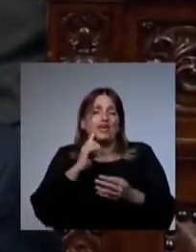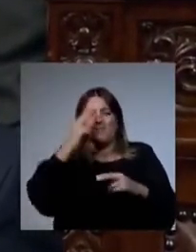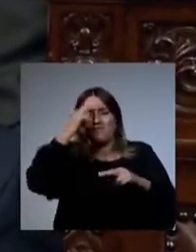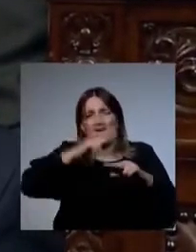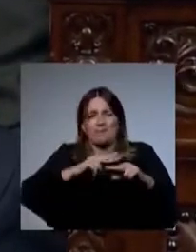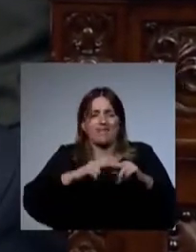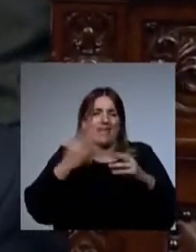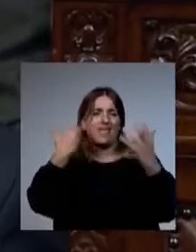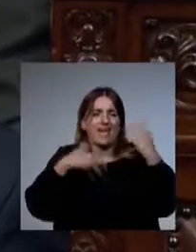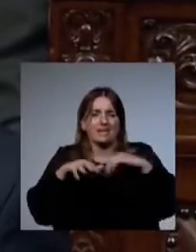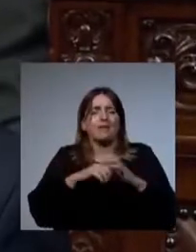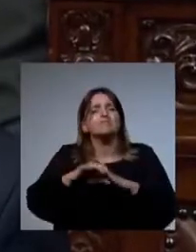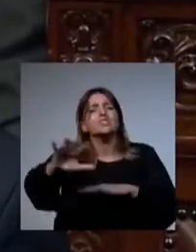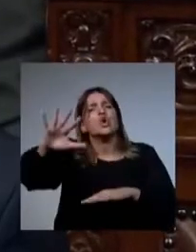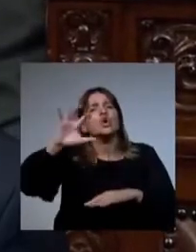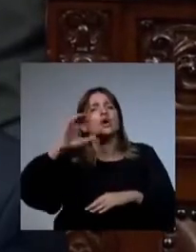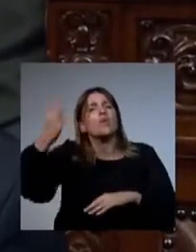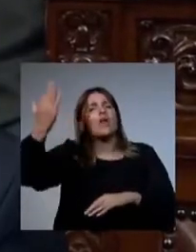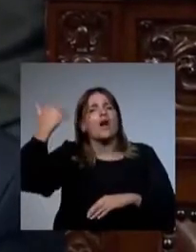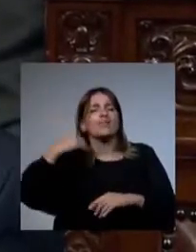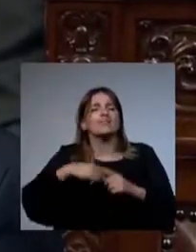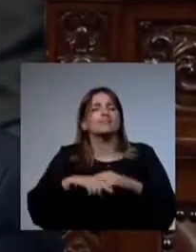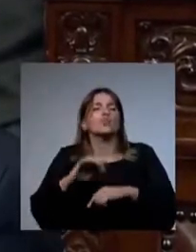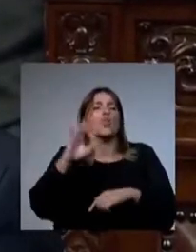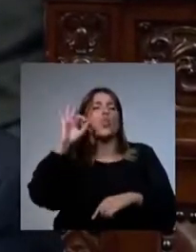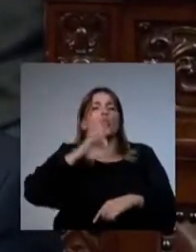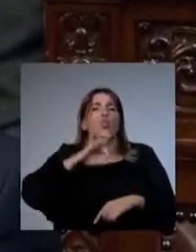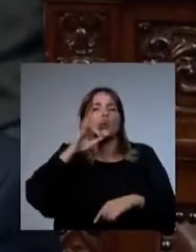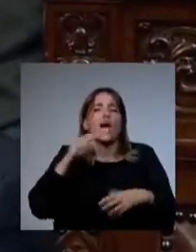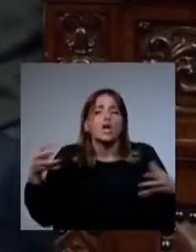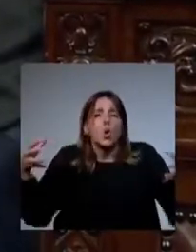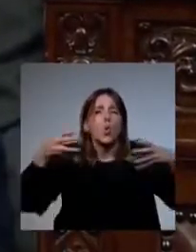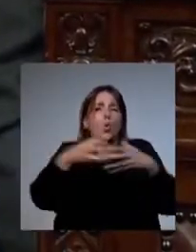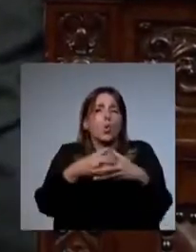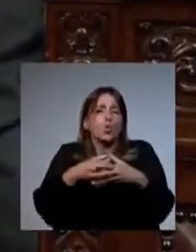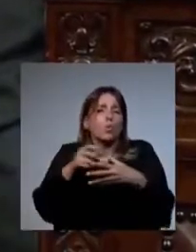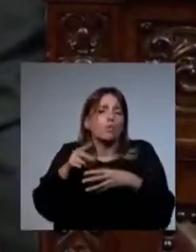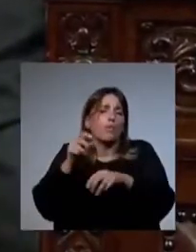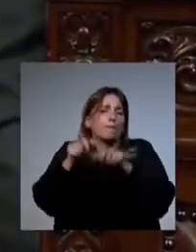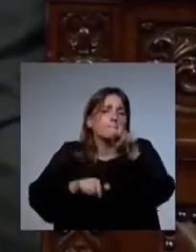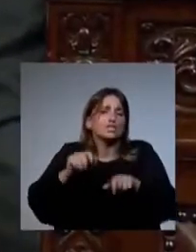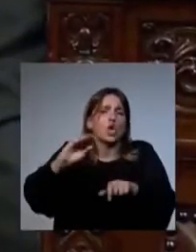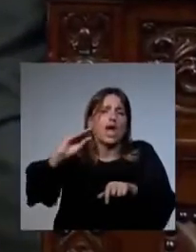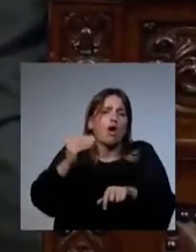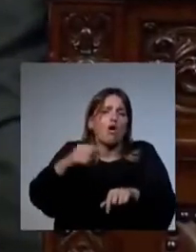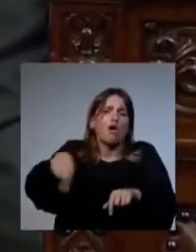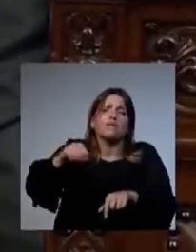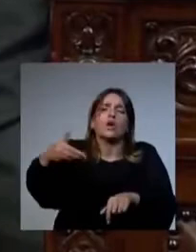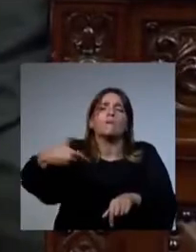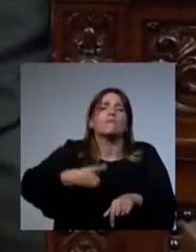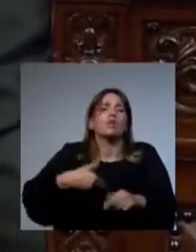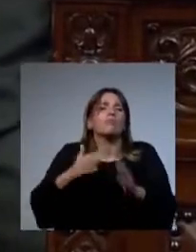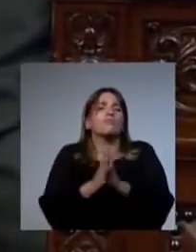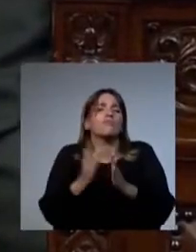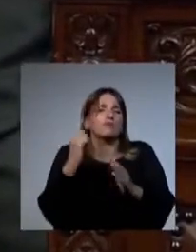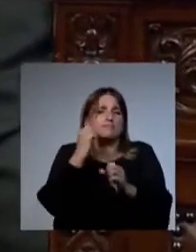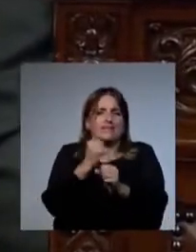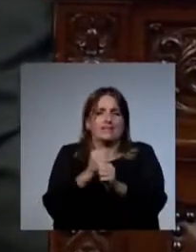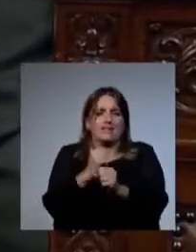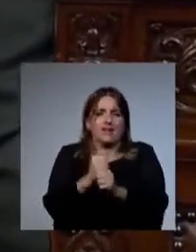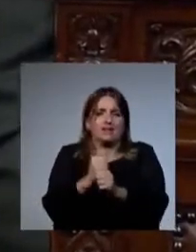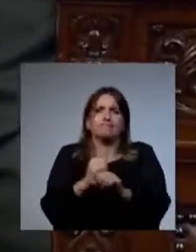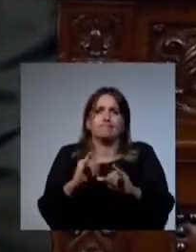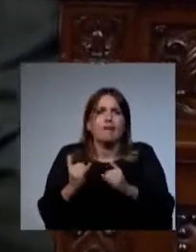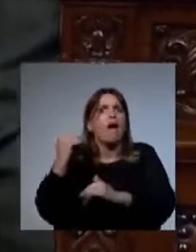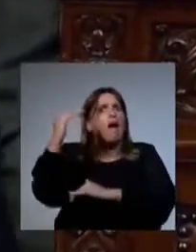Y recuerdo estar en La Paloma, Durazno, donde una barra de gente joven nos reclamó la posibilidad de trabajar.